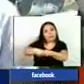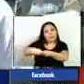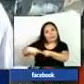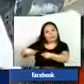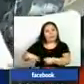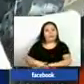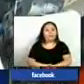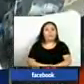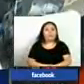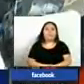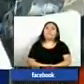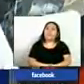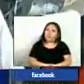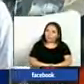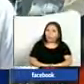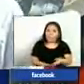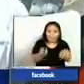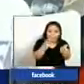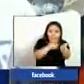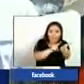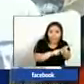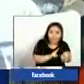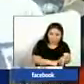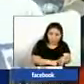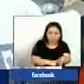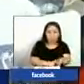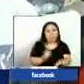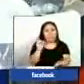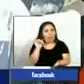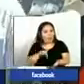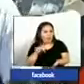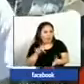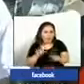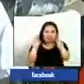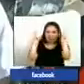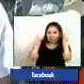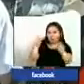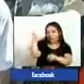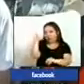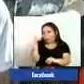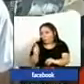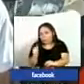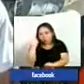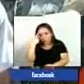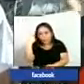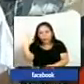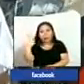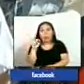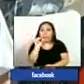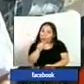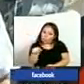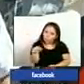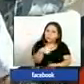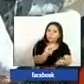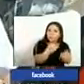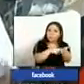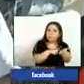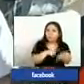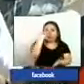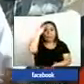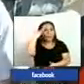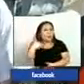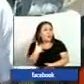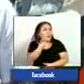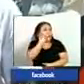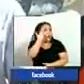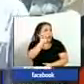lo abriremos a la inscripción ahorita en el marco de las fiestas agostinas para que se puedan inscribir señoritas de